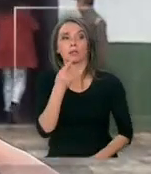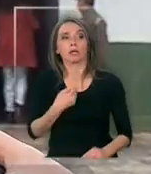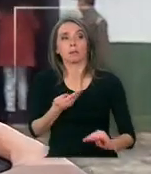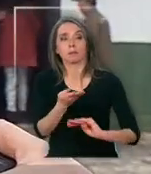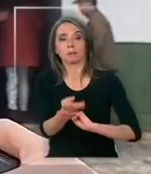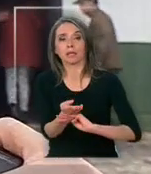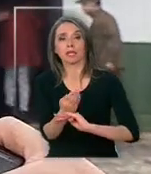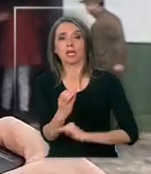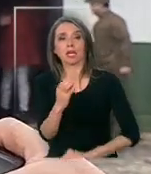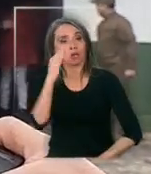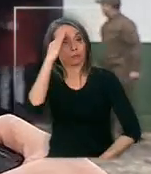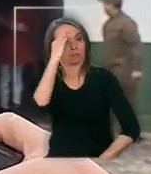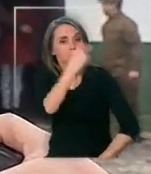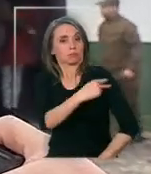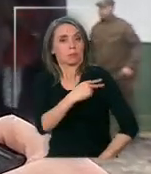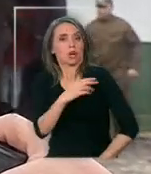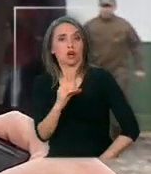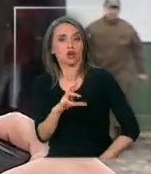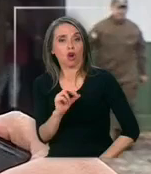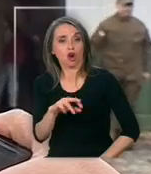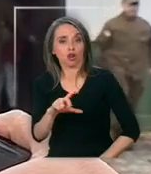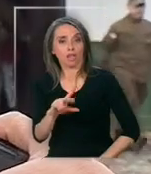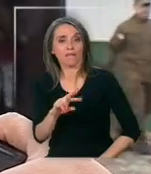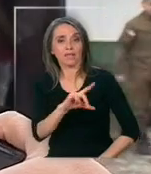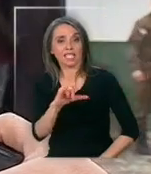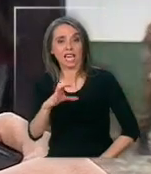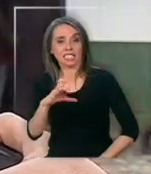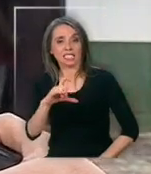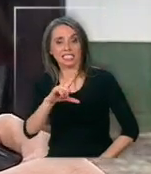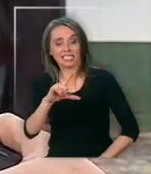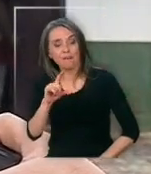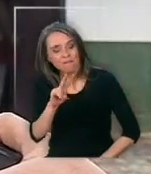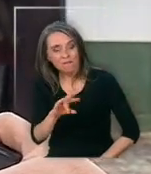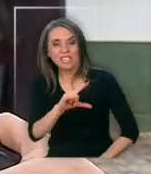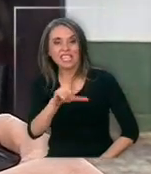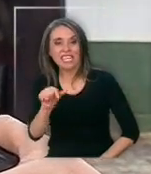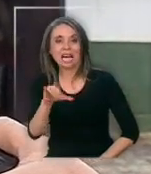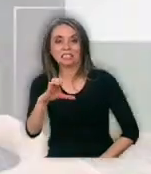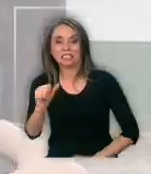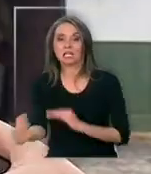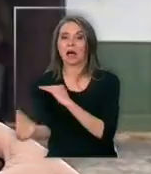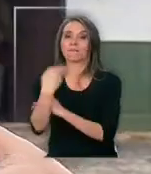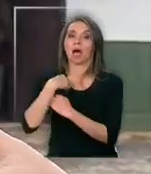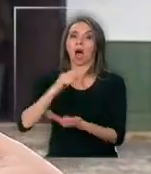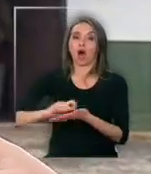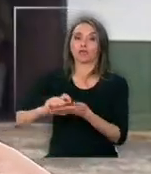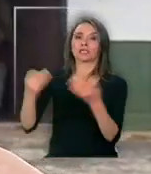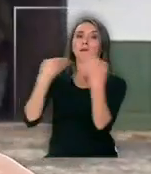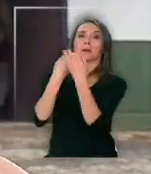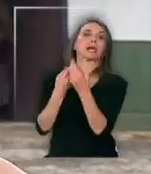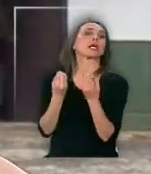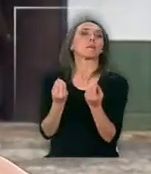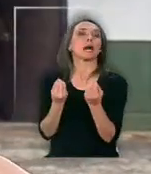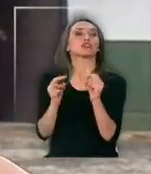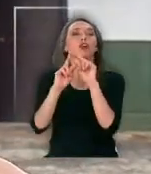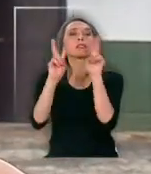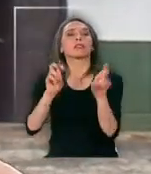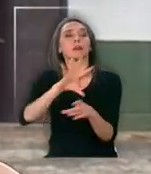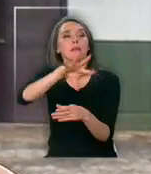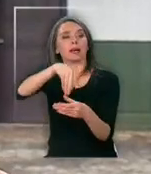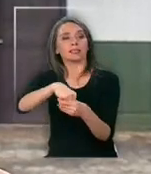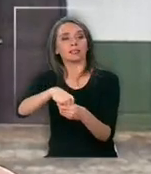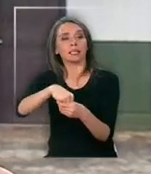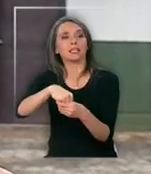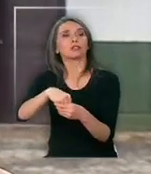coronel, a cargo, el coronel Villaseca, que se acerque a mi oficina para conversar, me pueda comentar qué es lo que ocurrió. Entiendo que son asuntos internos que ellos